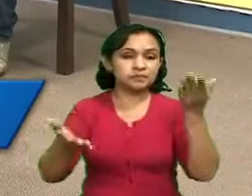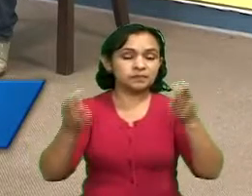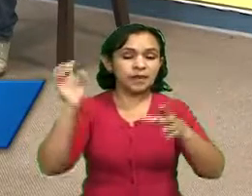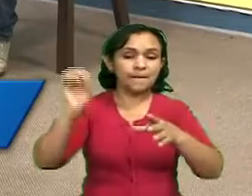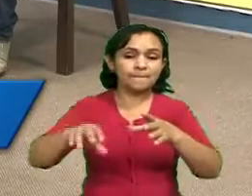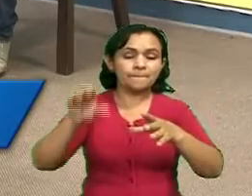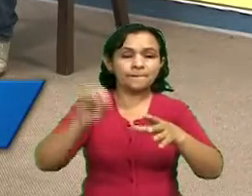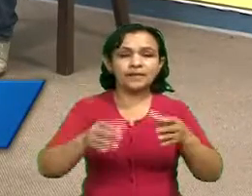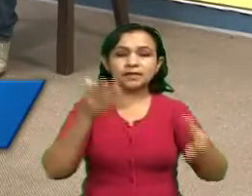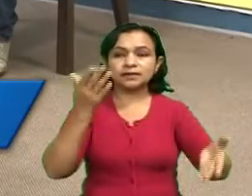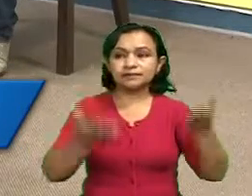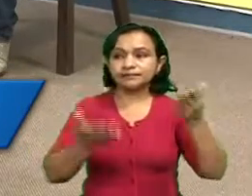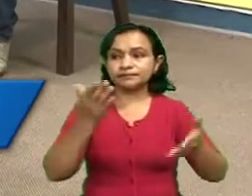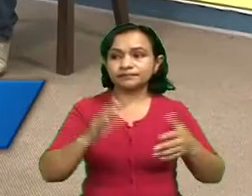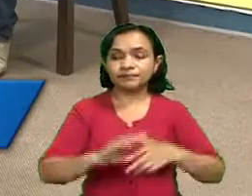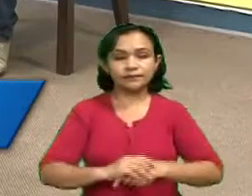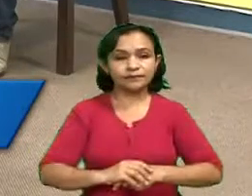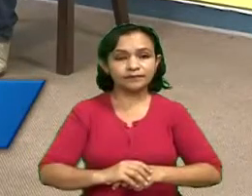basura. Sí. A ese tipo